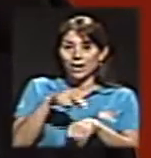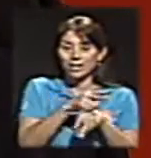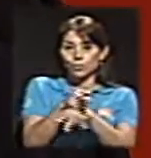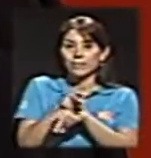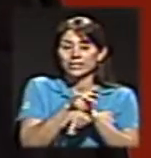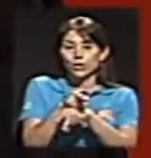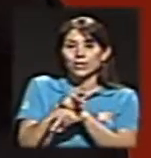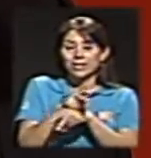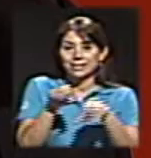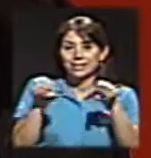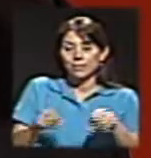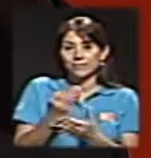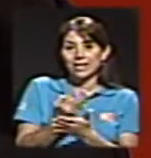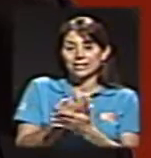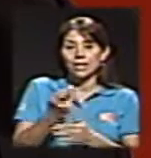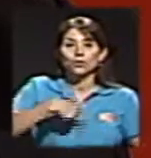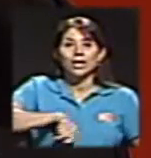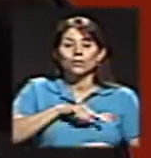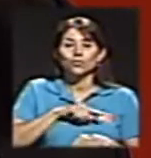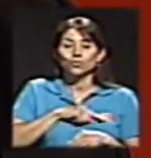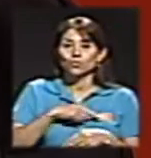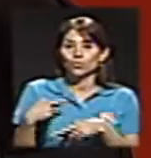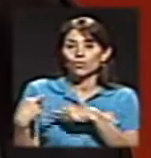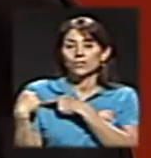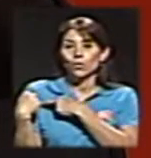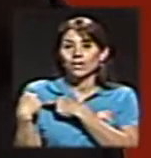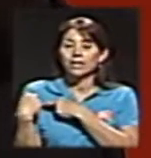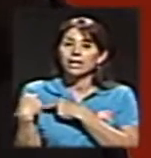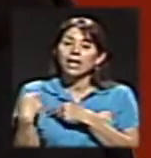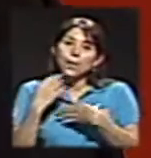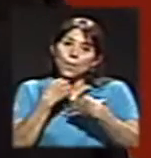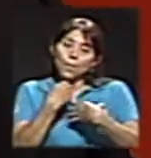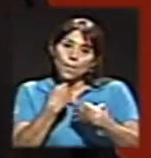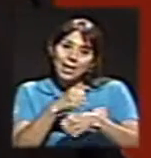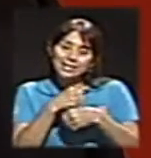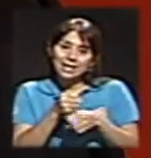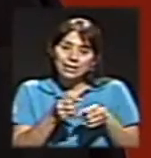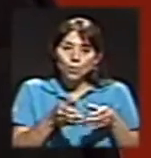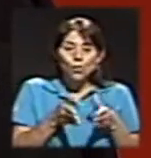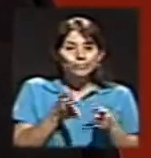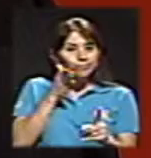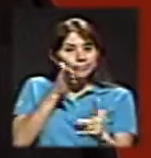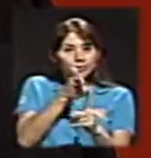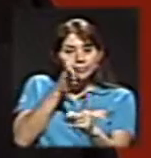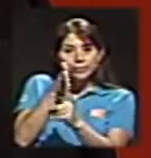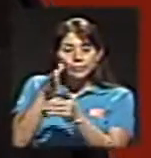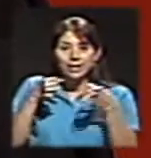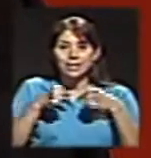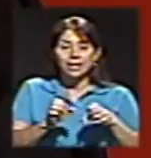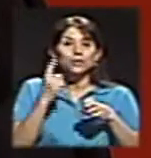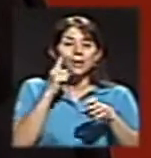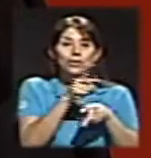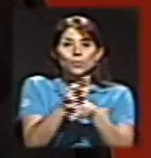nos corresponde en alguna medida generar los caminos estratégicos, digamos, en relación con el tema de supervisión y